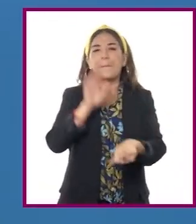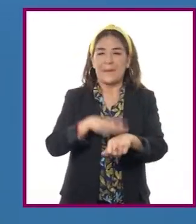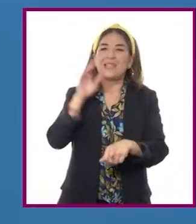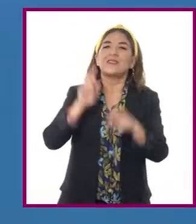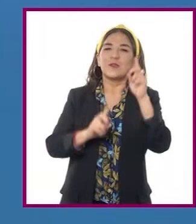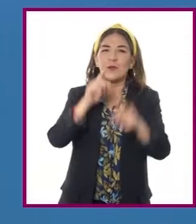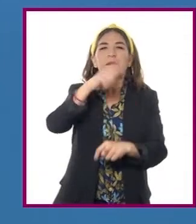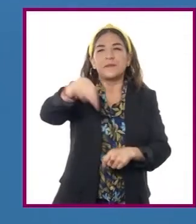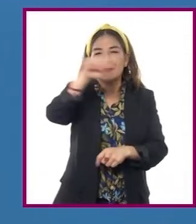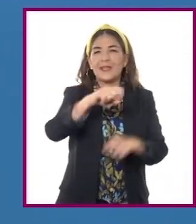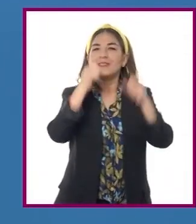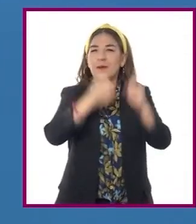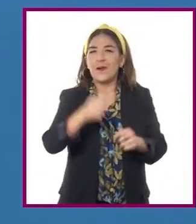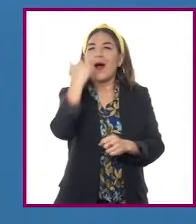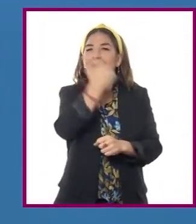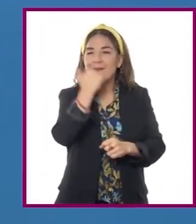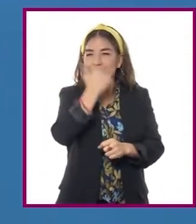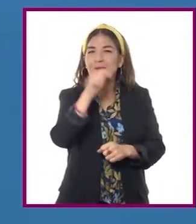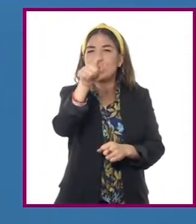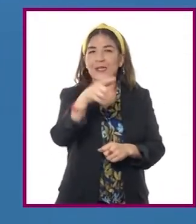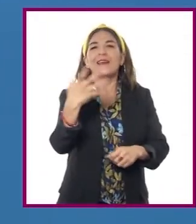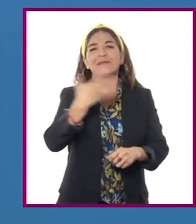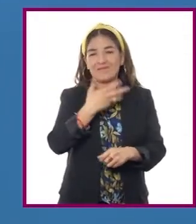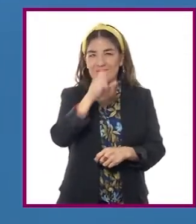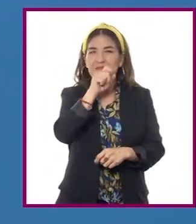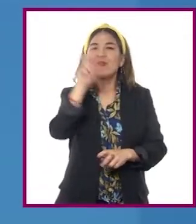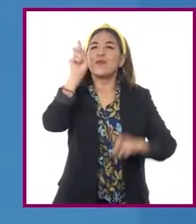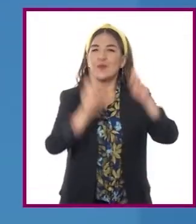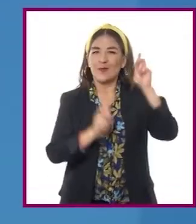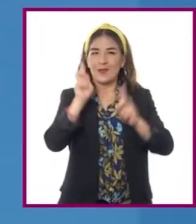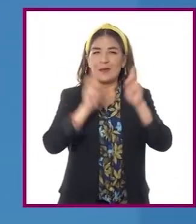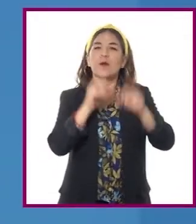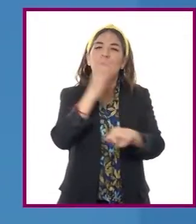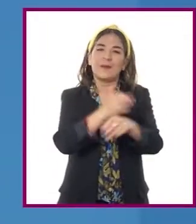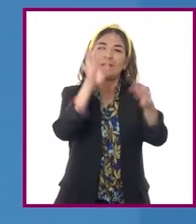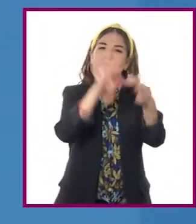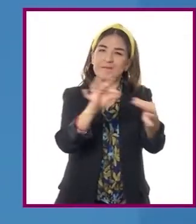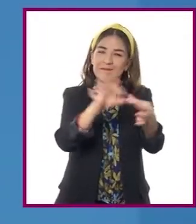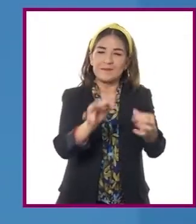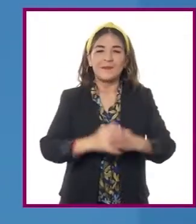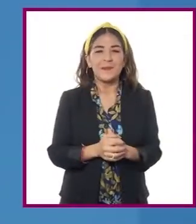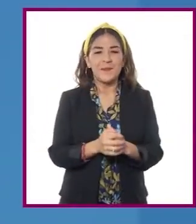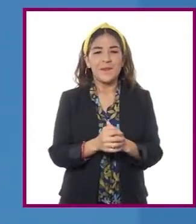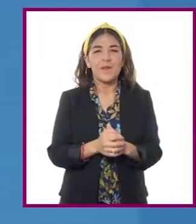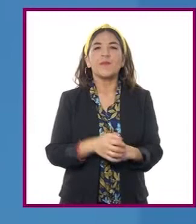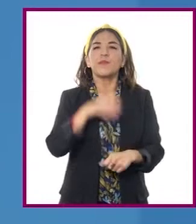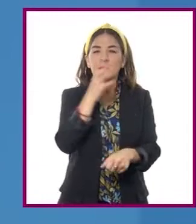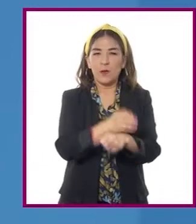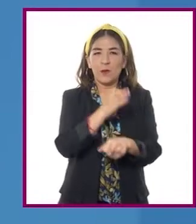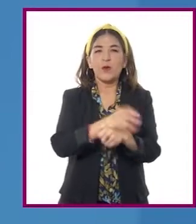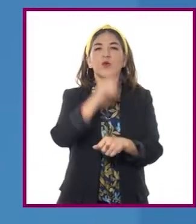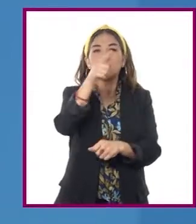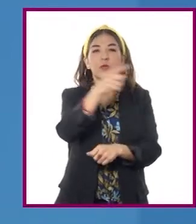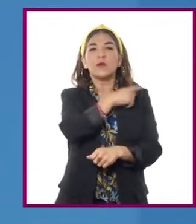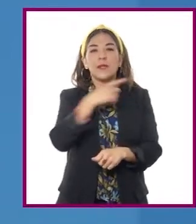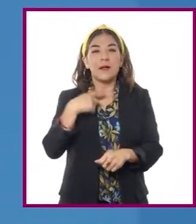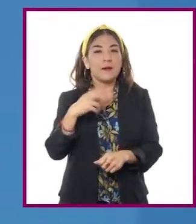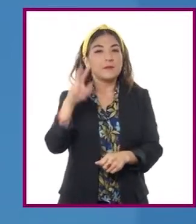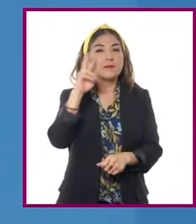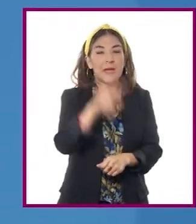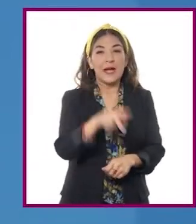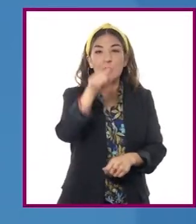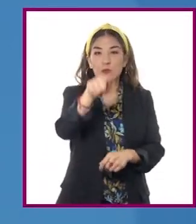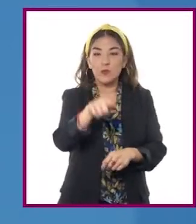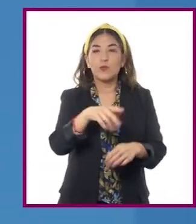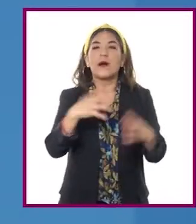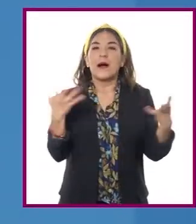en casa las y los estudiantes también pueden tener. Así que les invito a ubicarse en el sitio que han